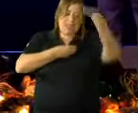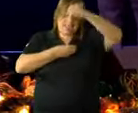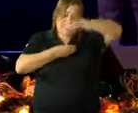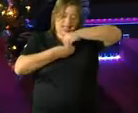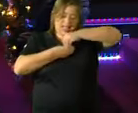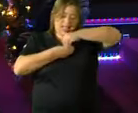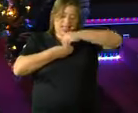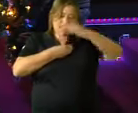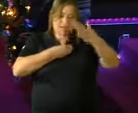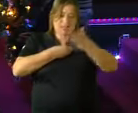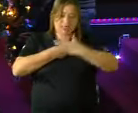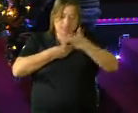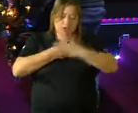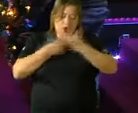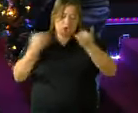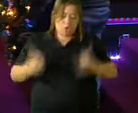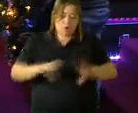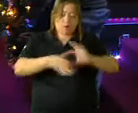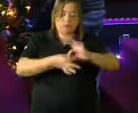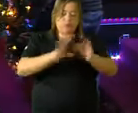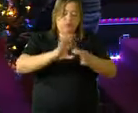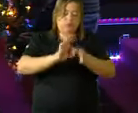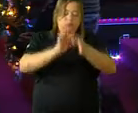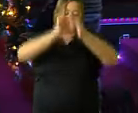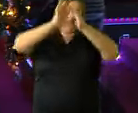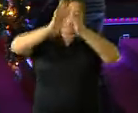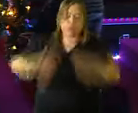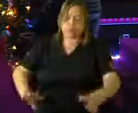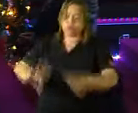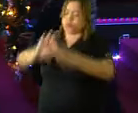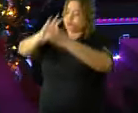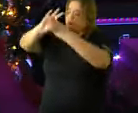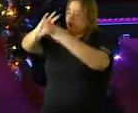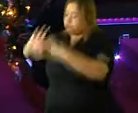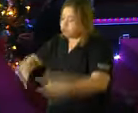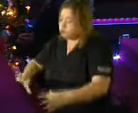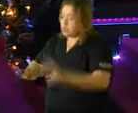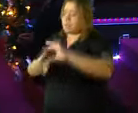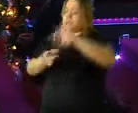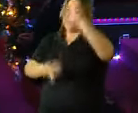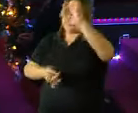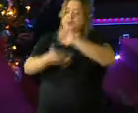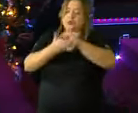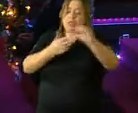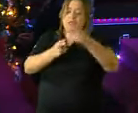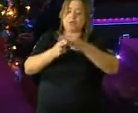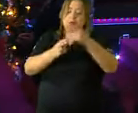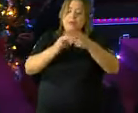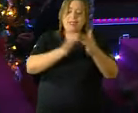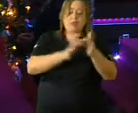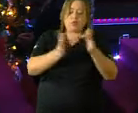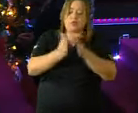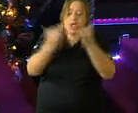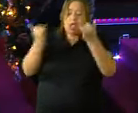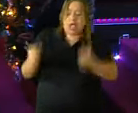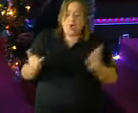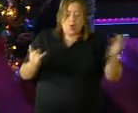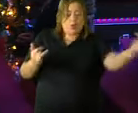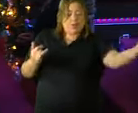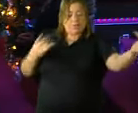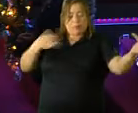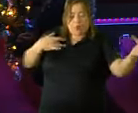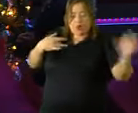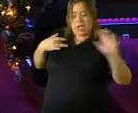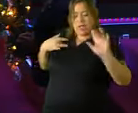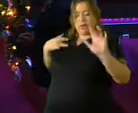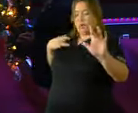ahora. Rompe cadena, desata ligadura, ahora tócame en el nombre de Jesús, en el nombre de Jesús, en el nombre de